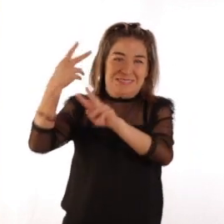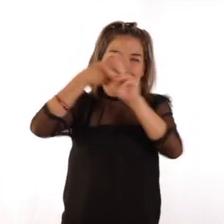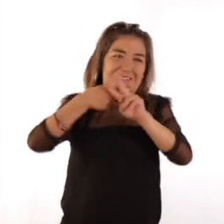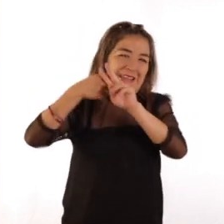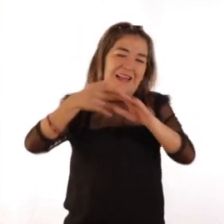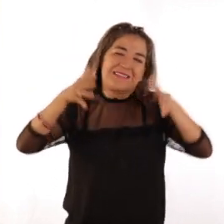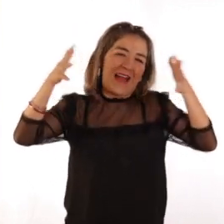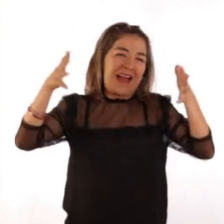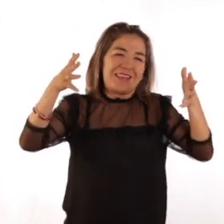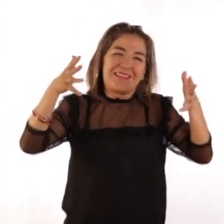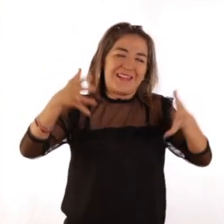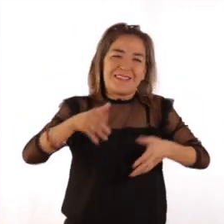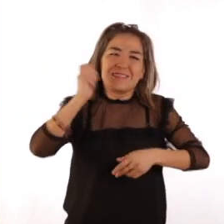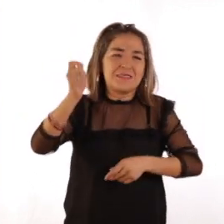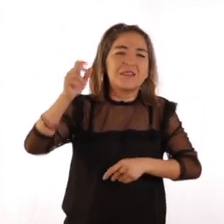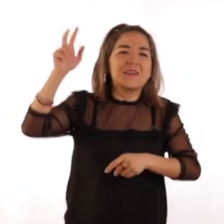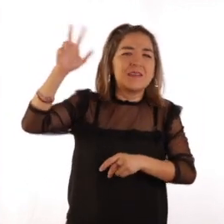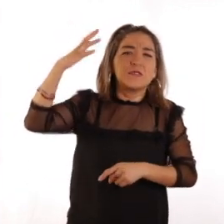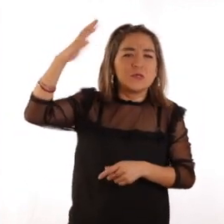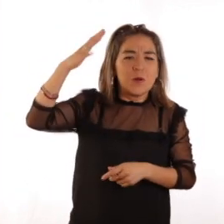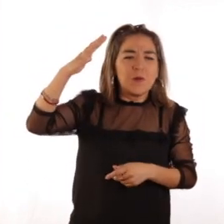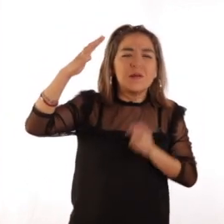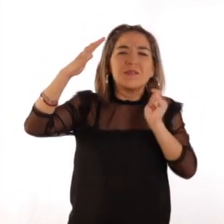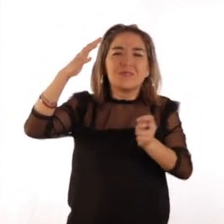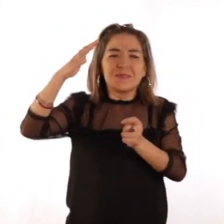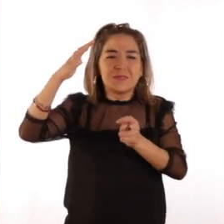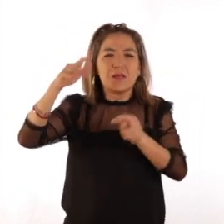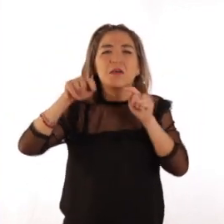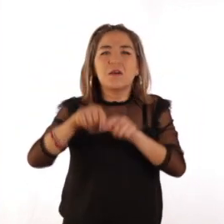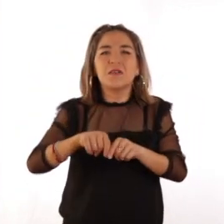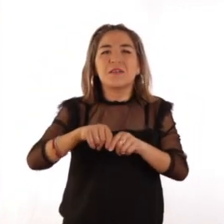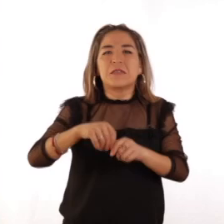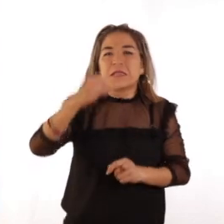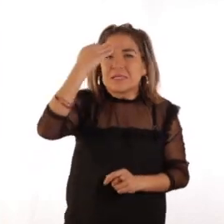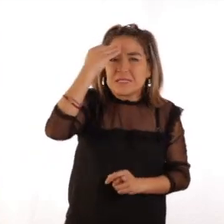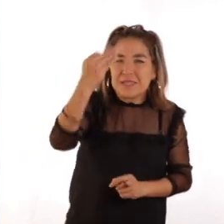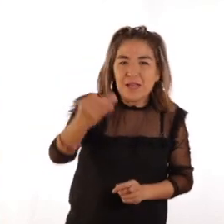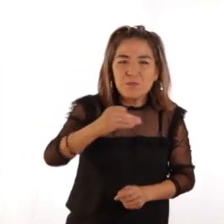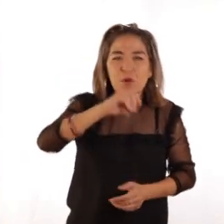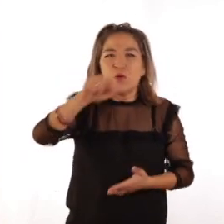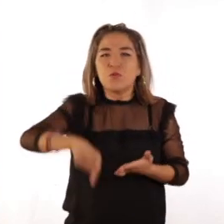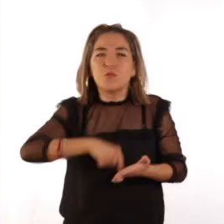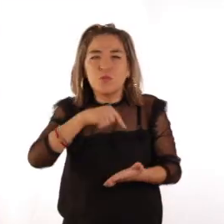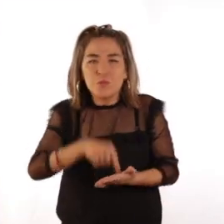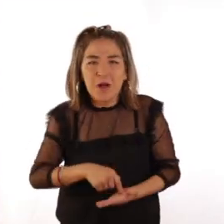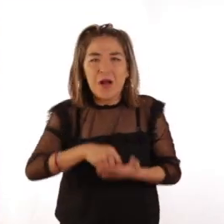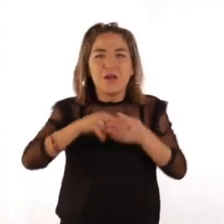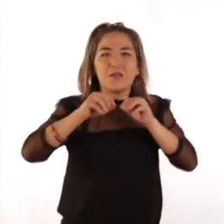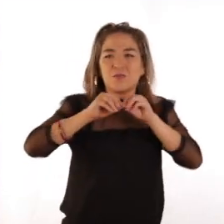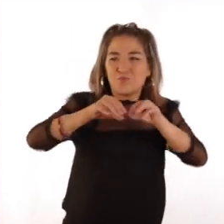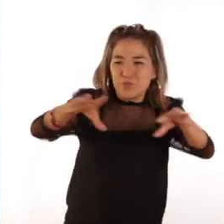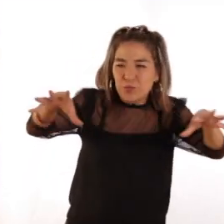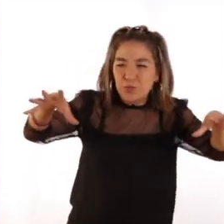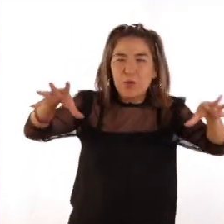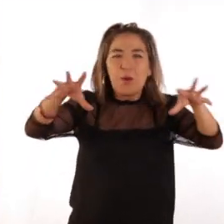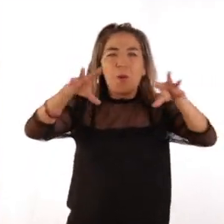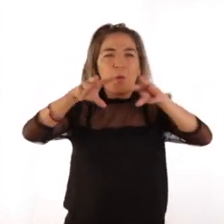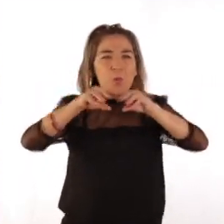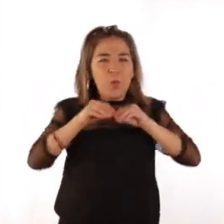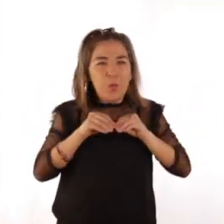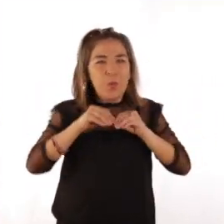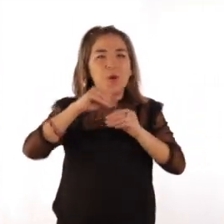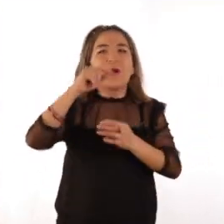nuestra estrella, tiene una serie de ritmos de expansión, de